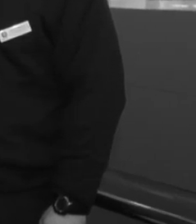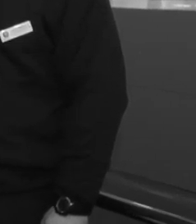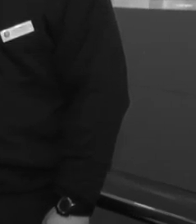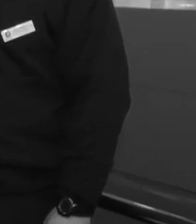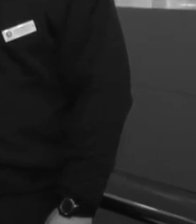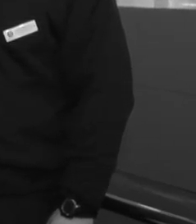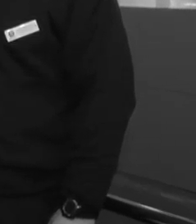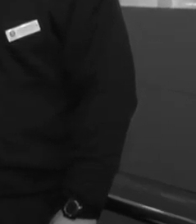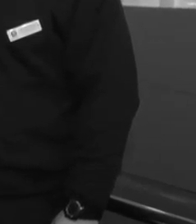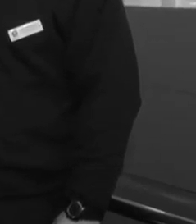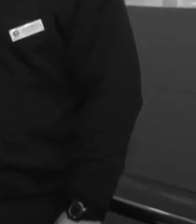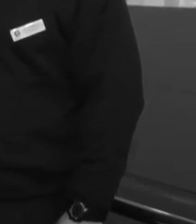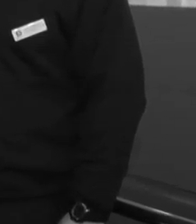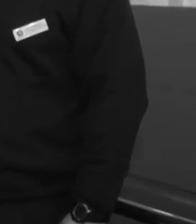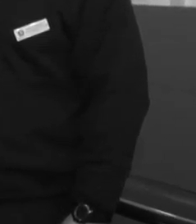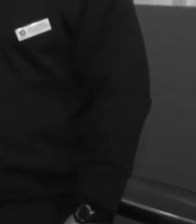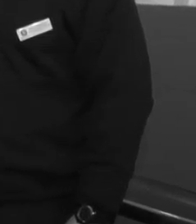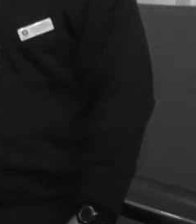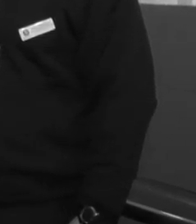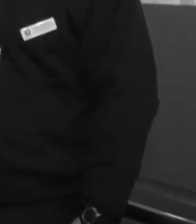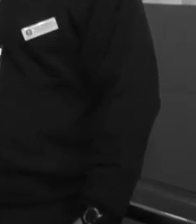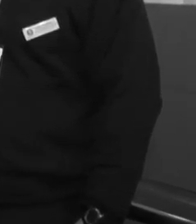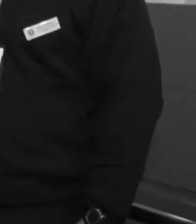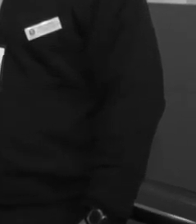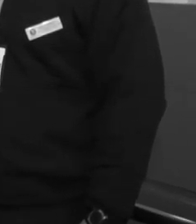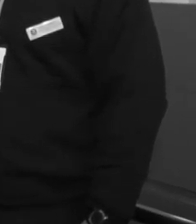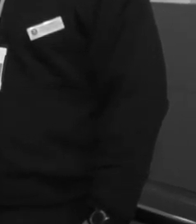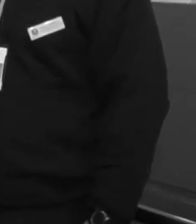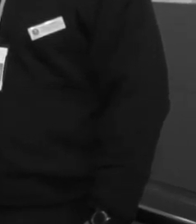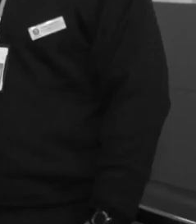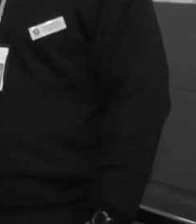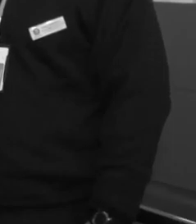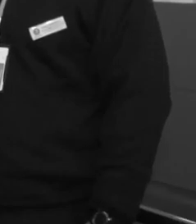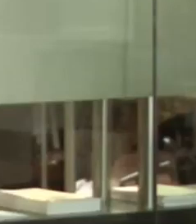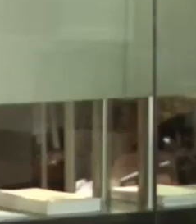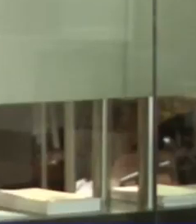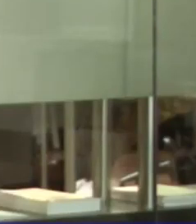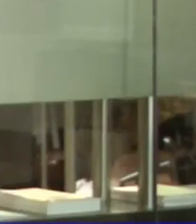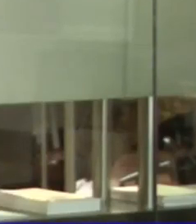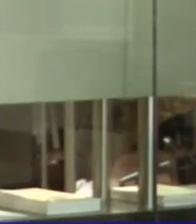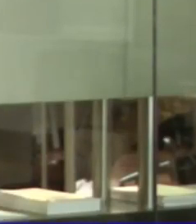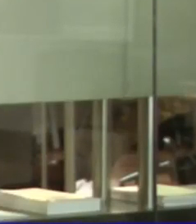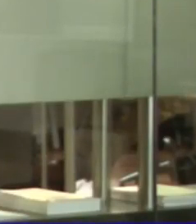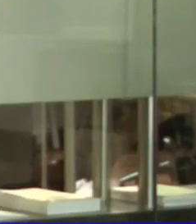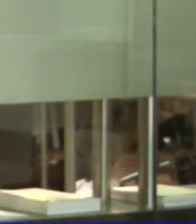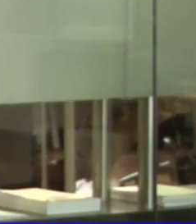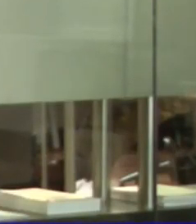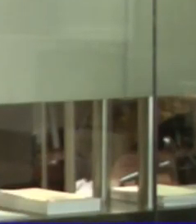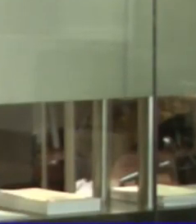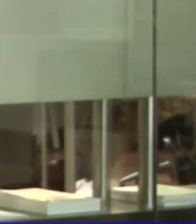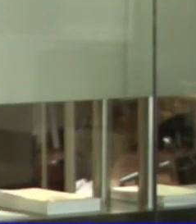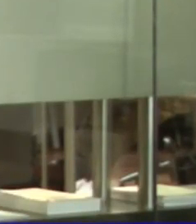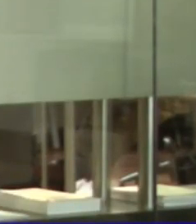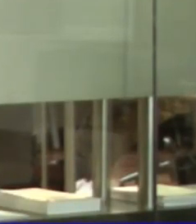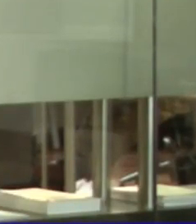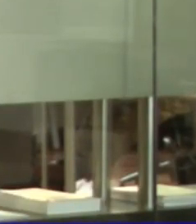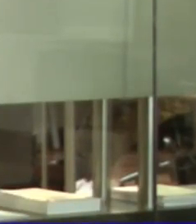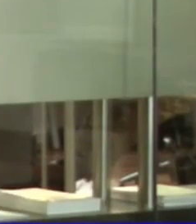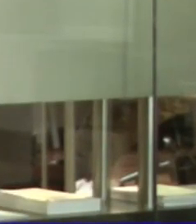llevo aproximadamente 3 años trabajando con diferentes jóvenes con discapacidades diferentes, tanto en síndrome de Down como en